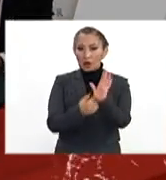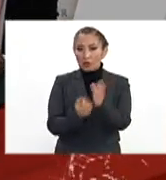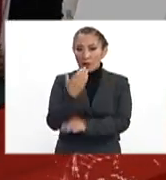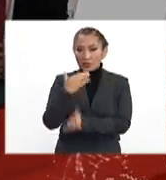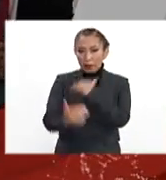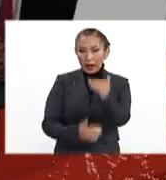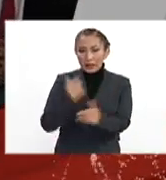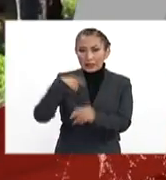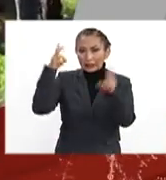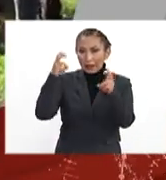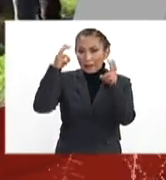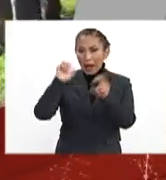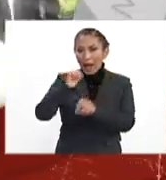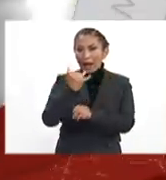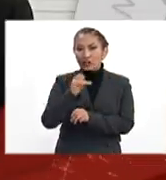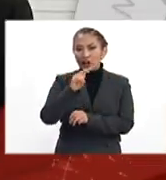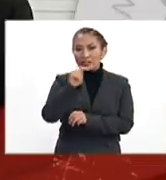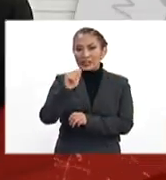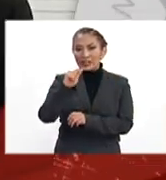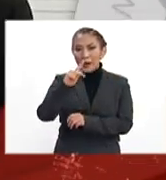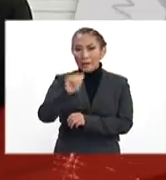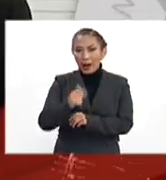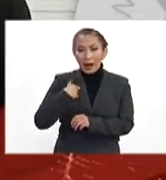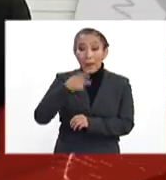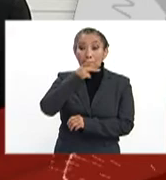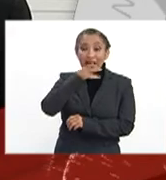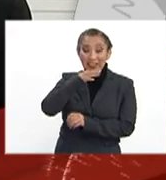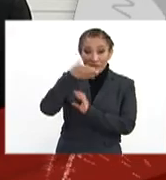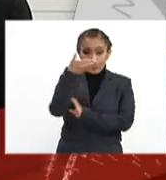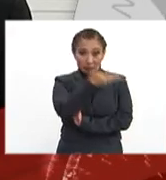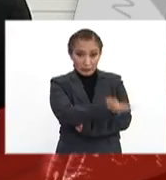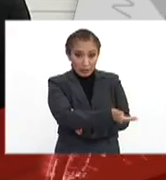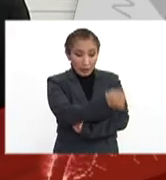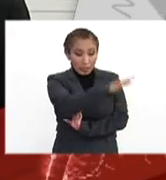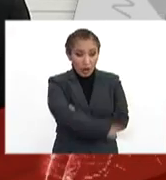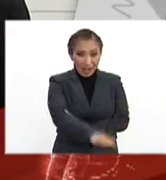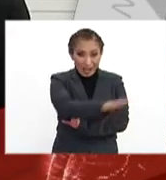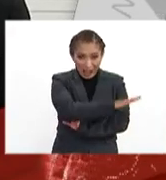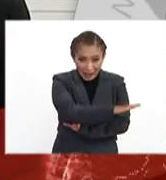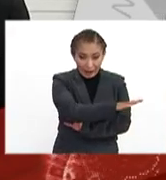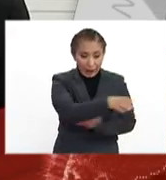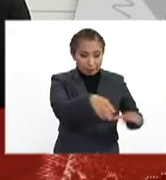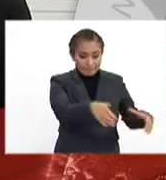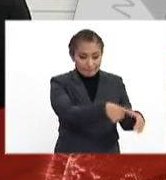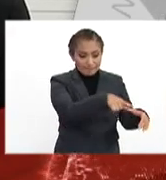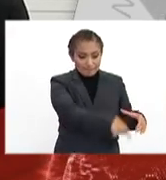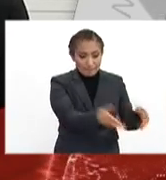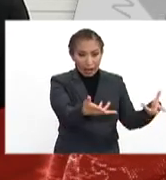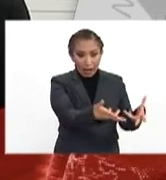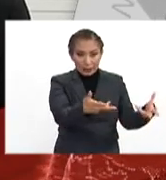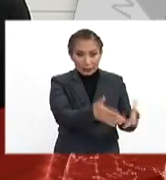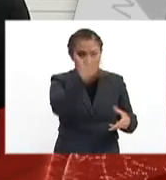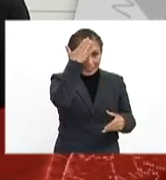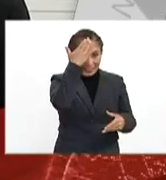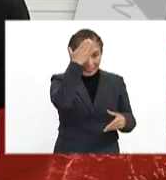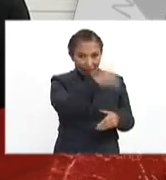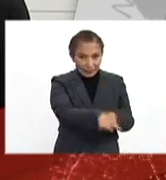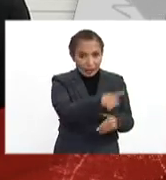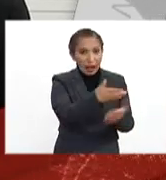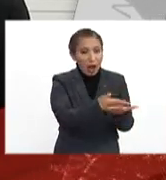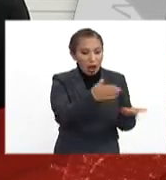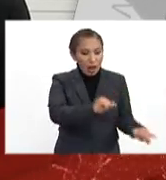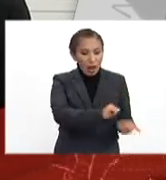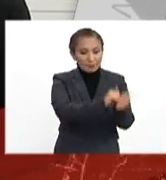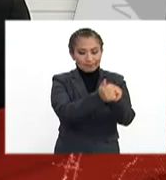nuevos avances sobre el caso Ayotzinapa. Padres pidieron que el área de aplicación del LIDAR sea